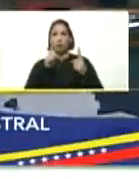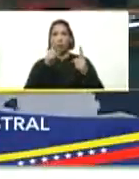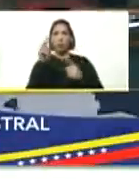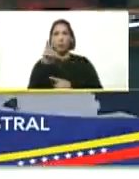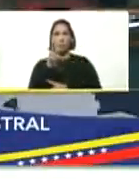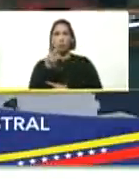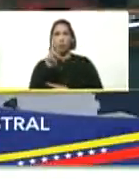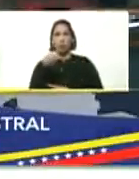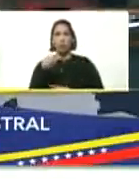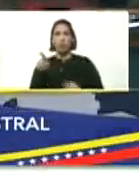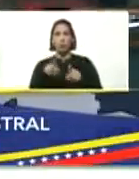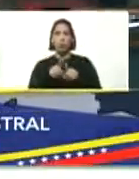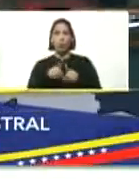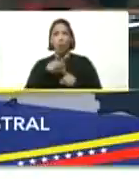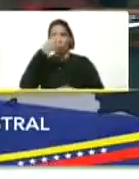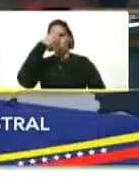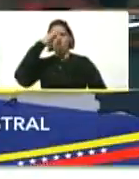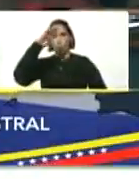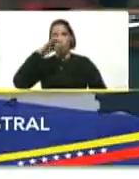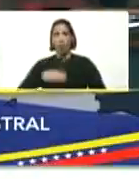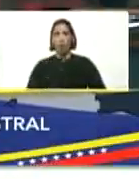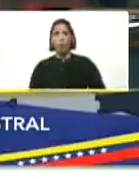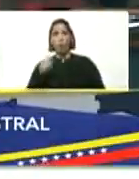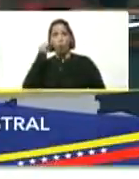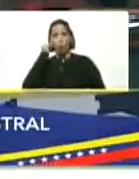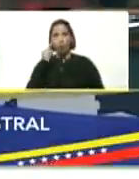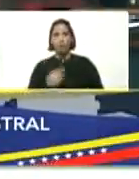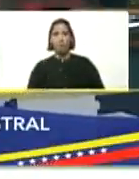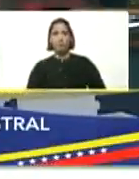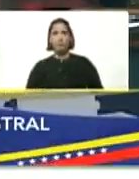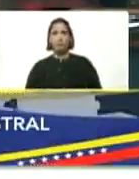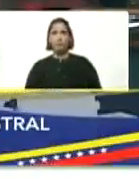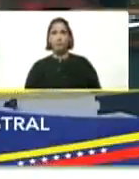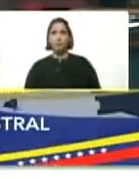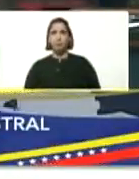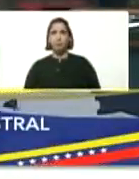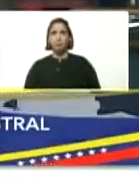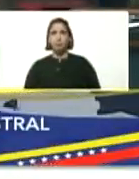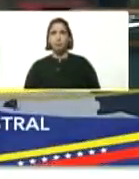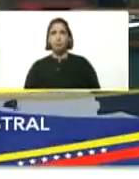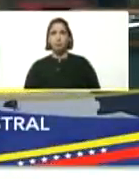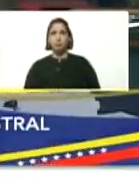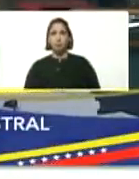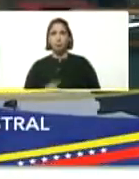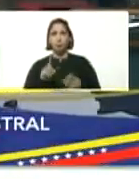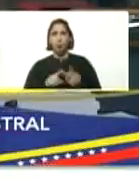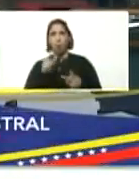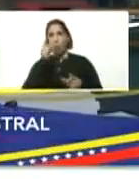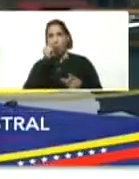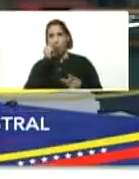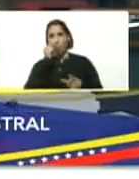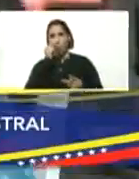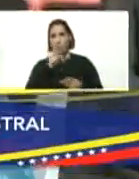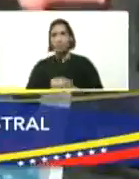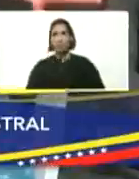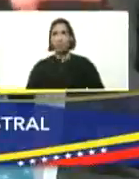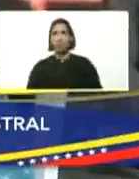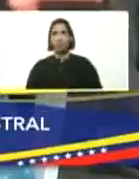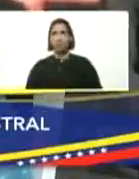Igualmente de Cuba, Nancy Hernández Contreras, Rogelio Miguel Riverón,